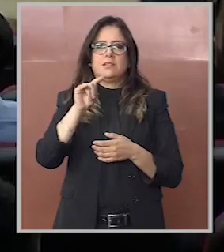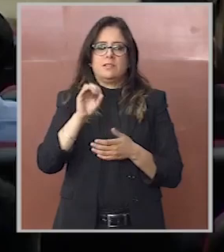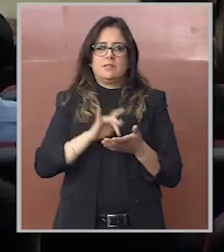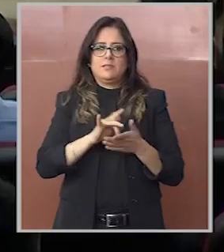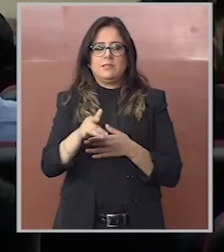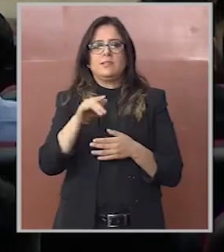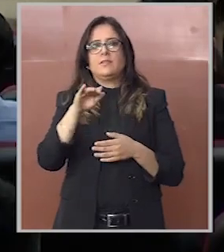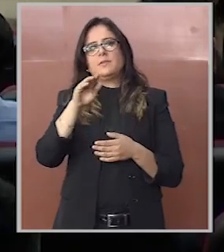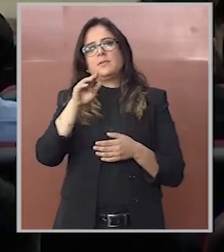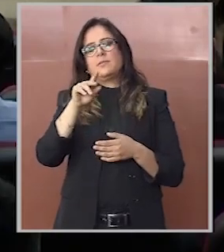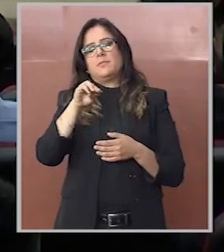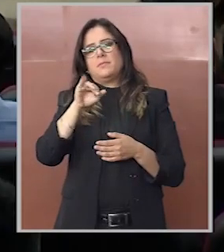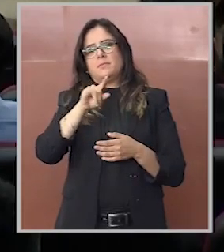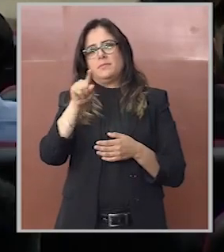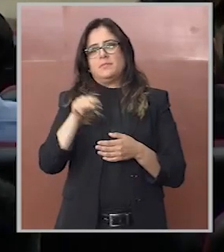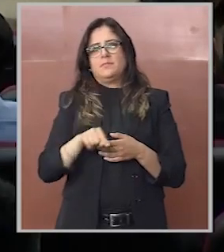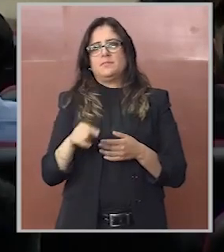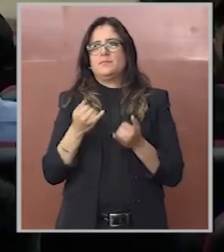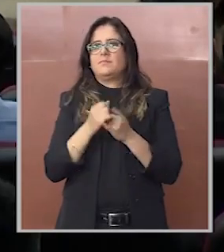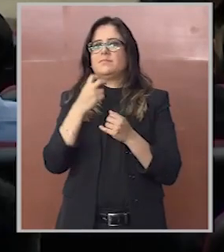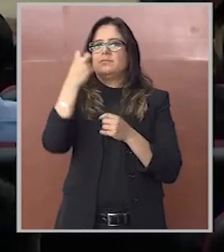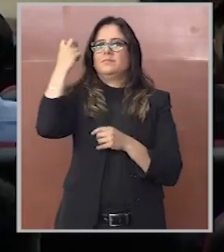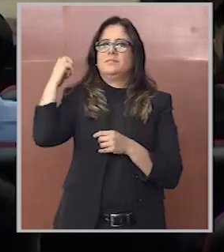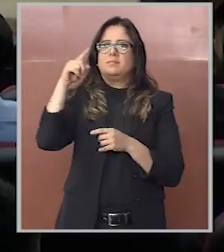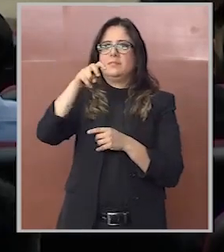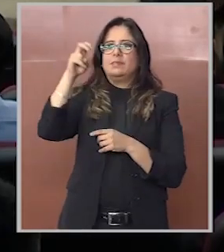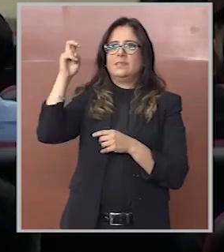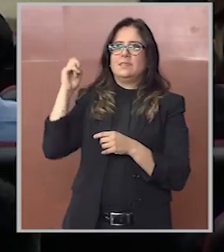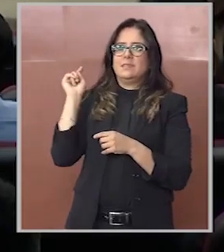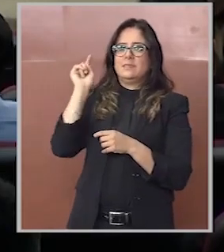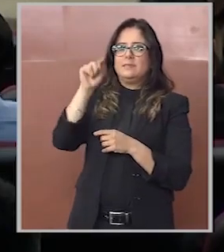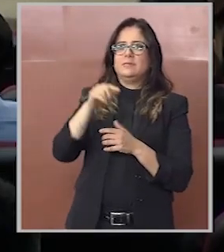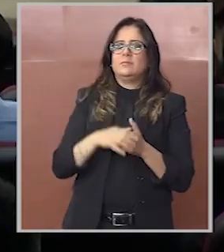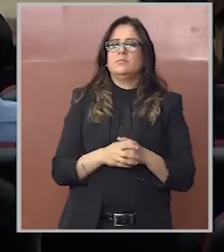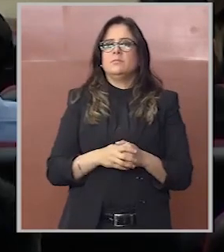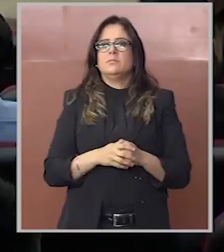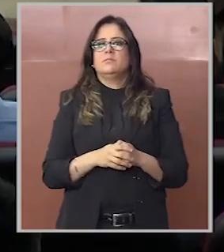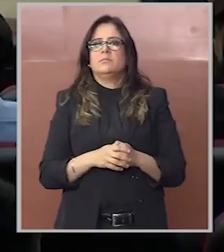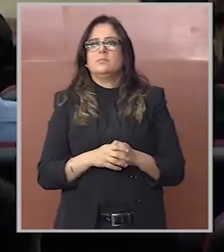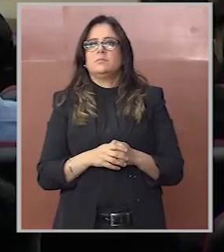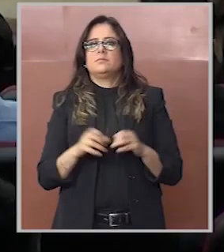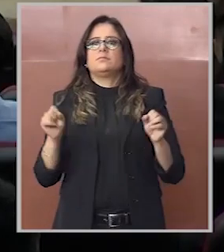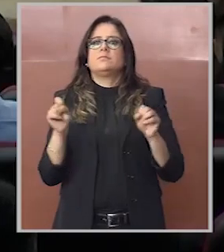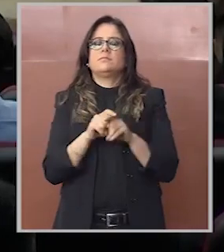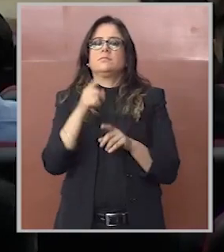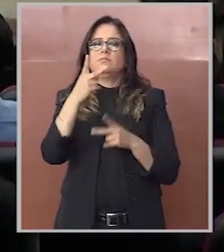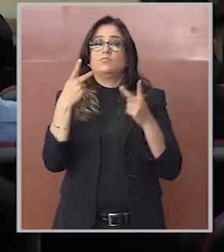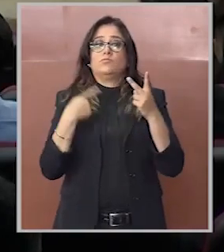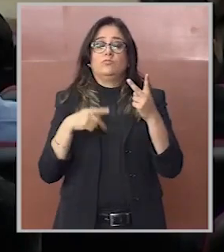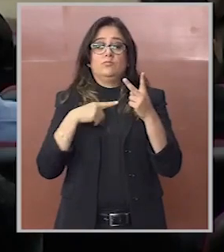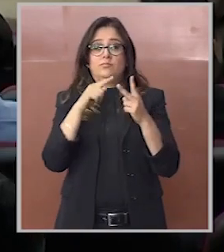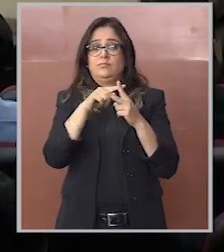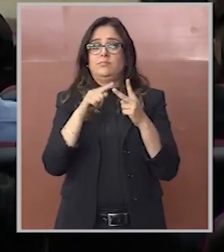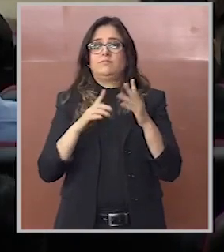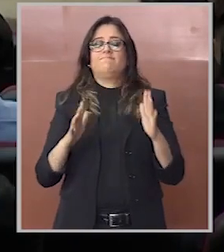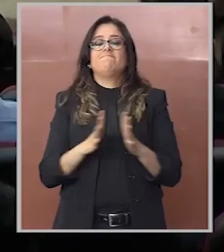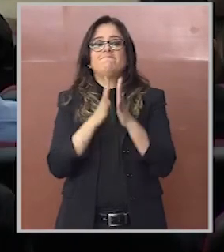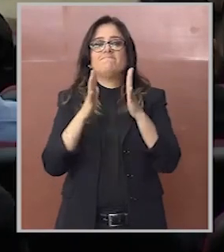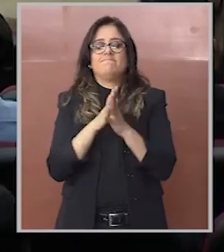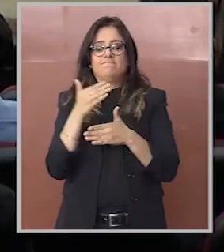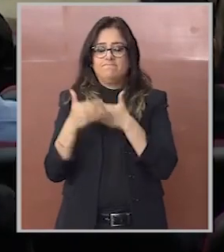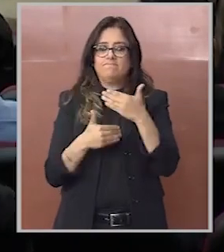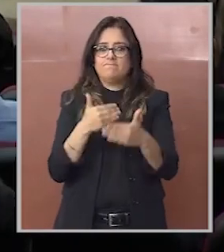atrás y también a dos personas que participaron el proceso a Carmen Daniela Pérez barrio a Sofía González Talamantes